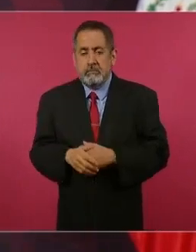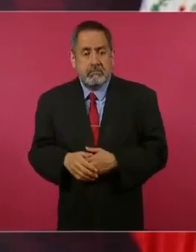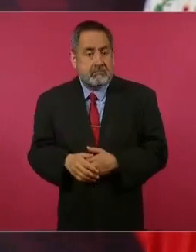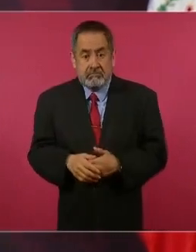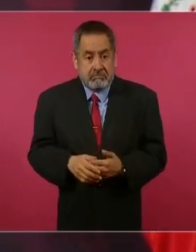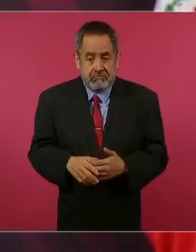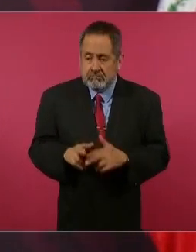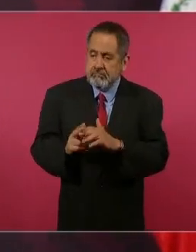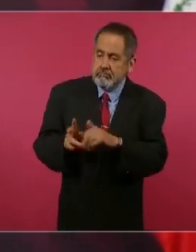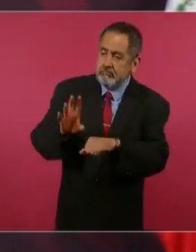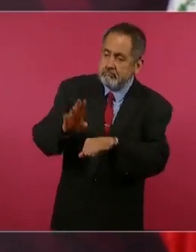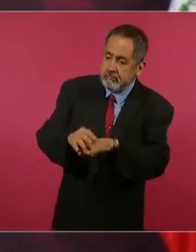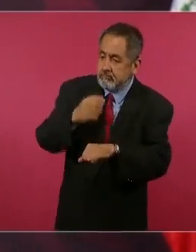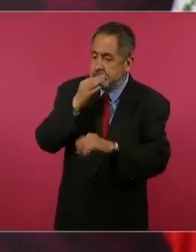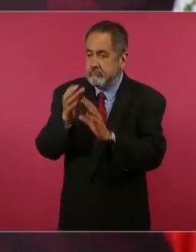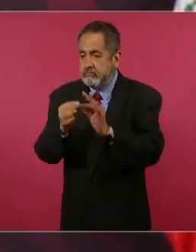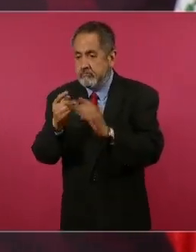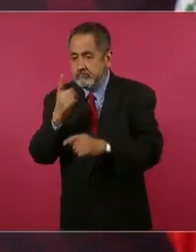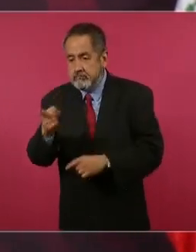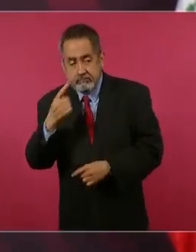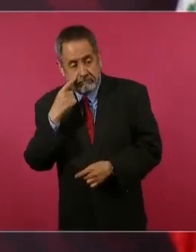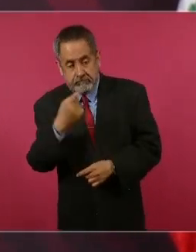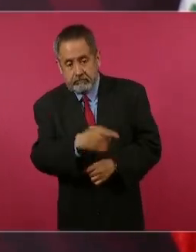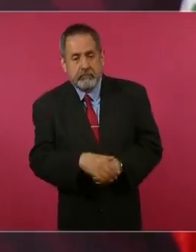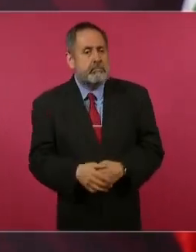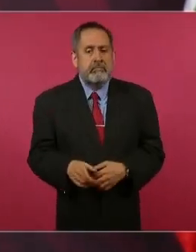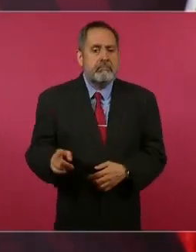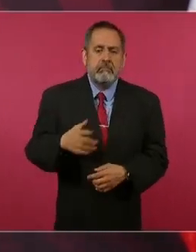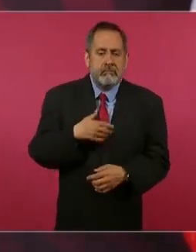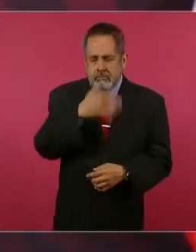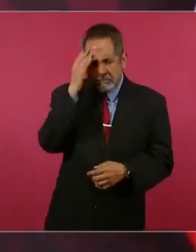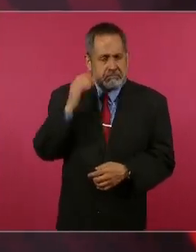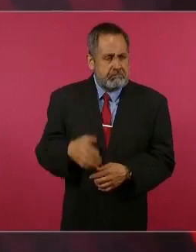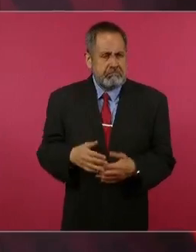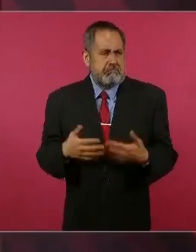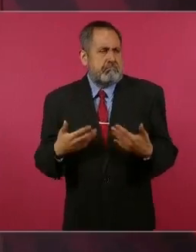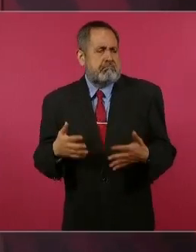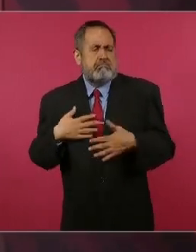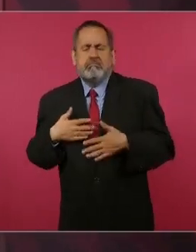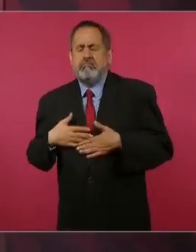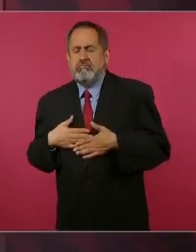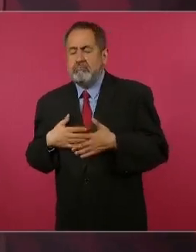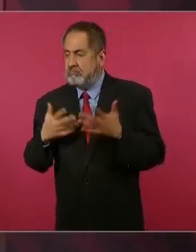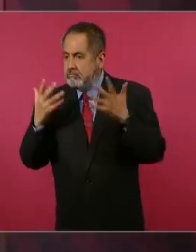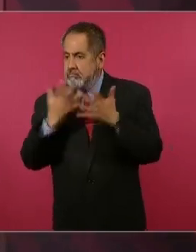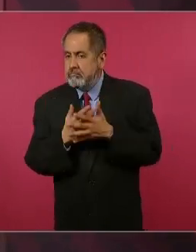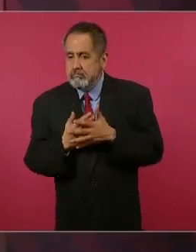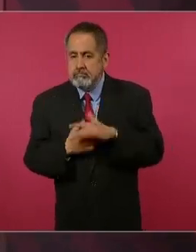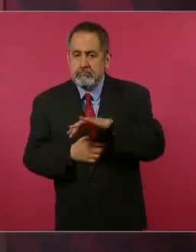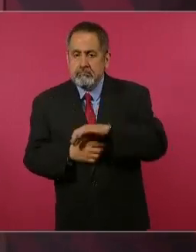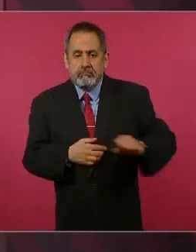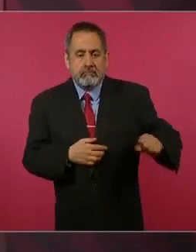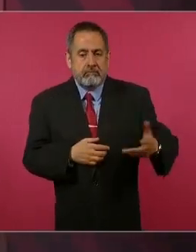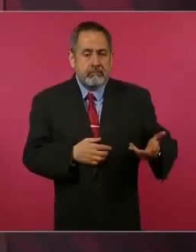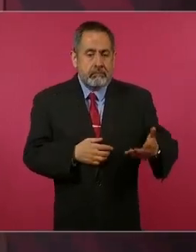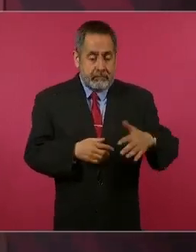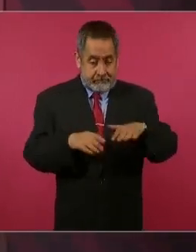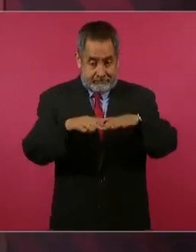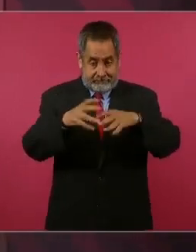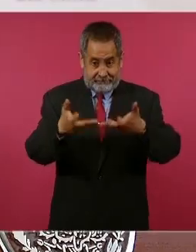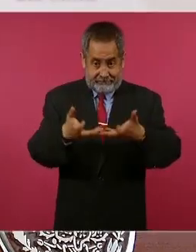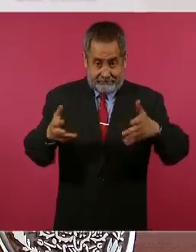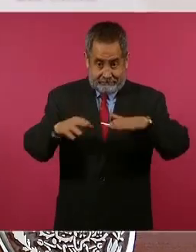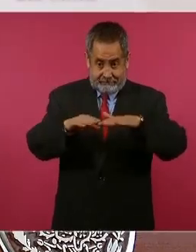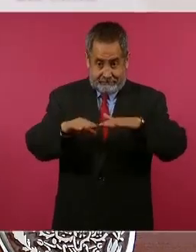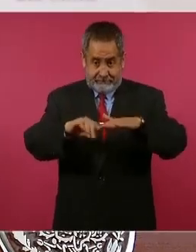siquiera saben todavía que lo que hay debajo de